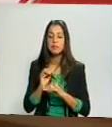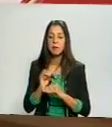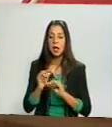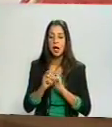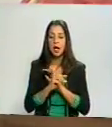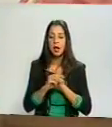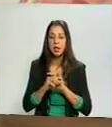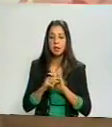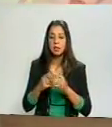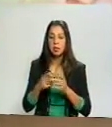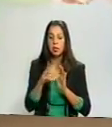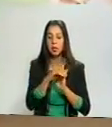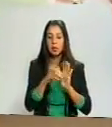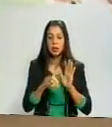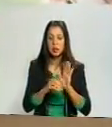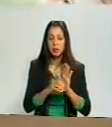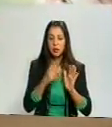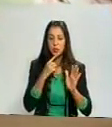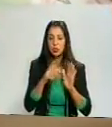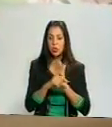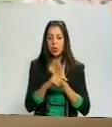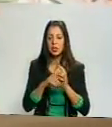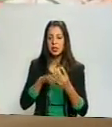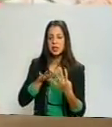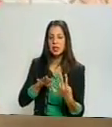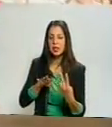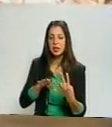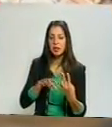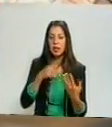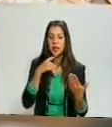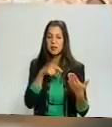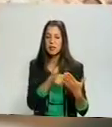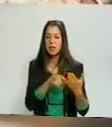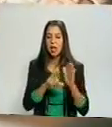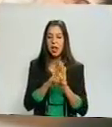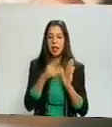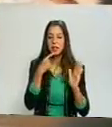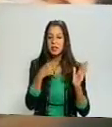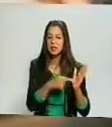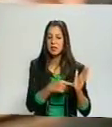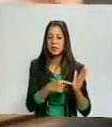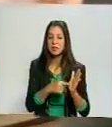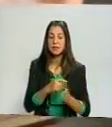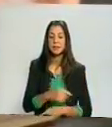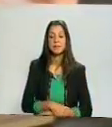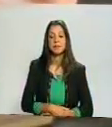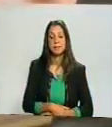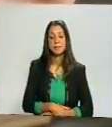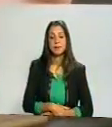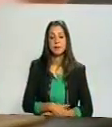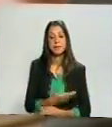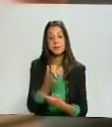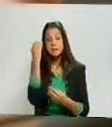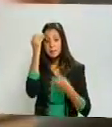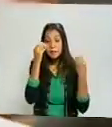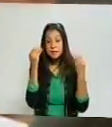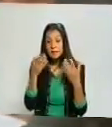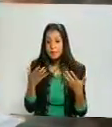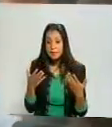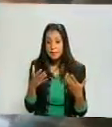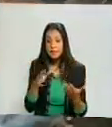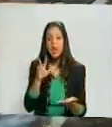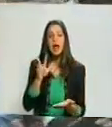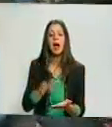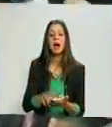en la disposición transitoria séptima de la referida norma. Es todo, presidente. En consideración.